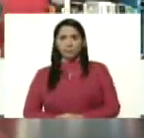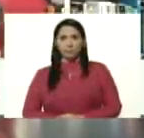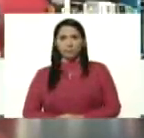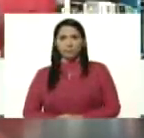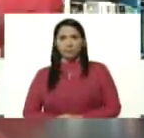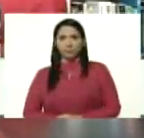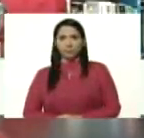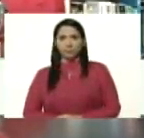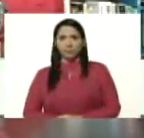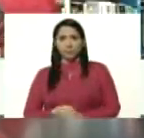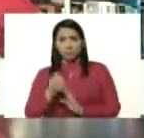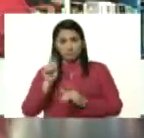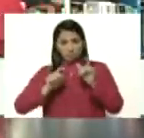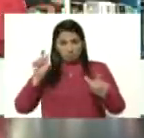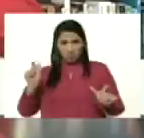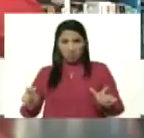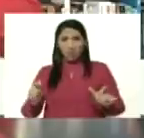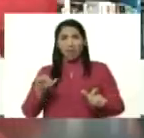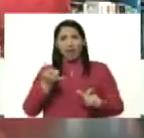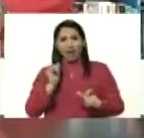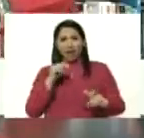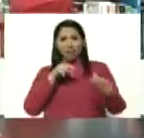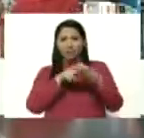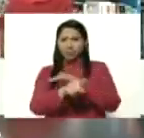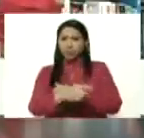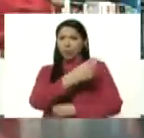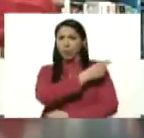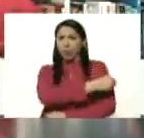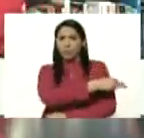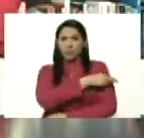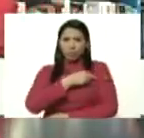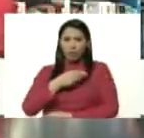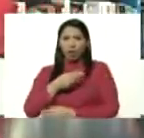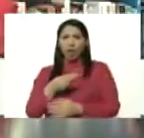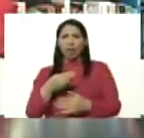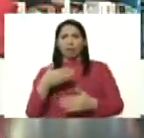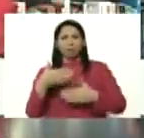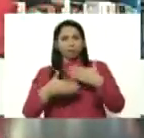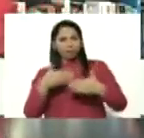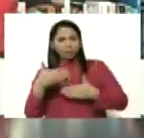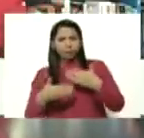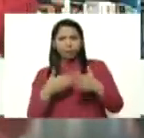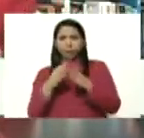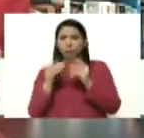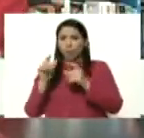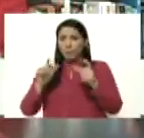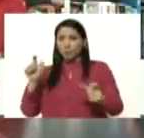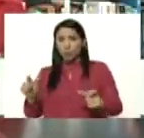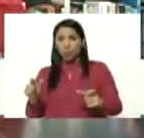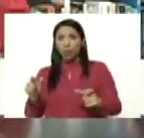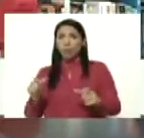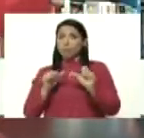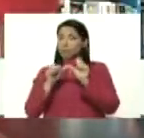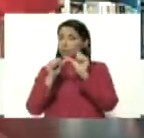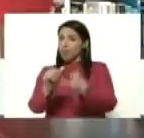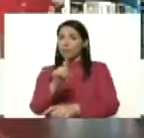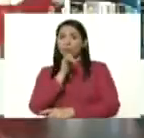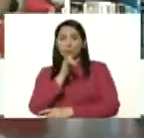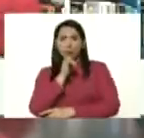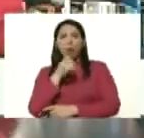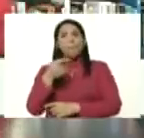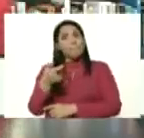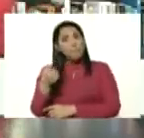los casos que están hospitalizados, la evolución de todos los casos, mantener bien informados los focos que han surgido,